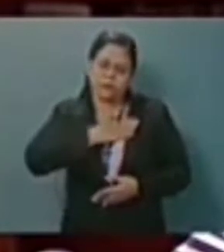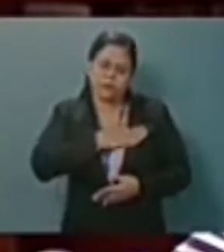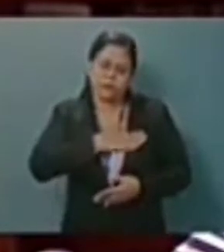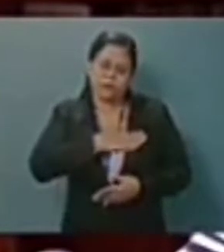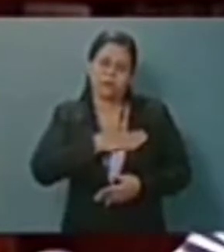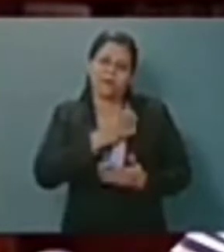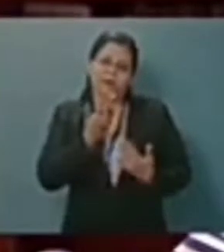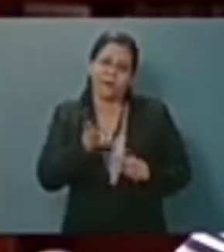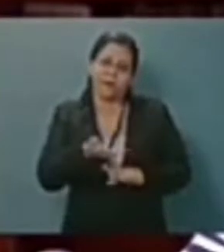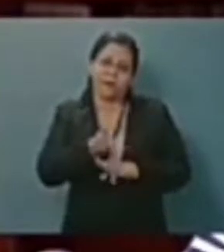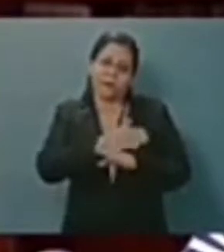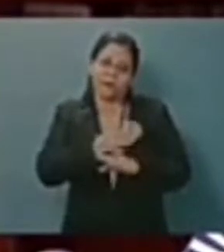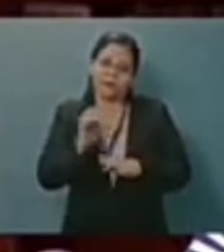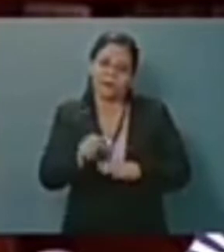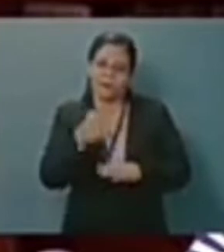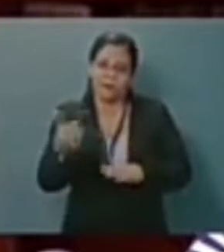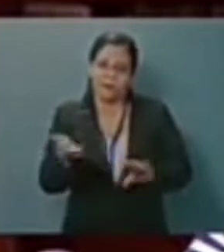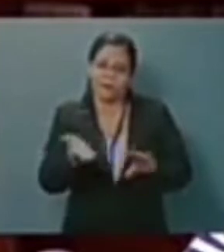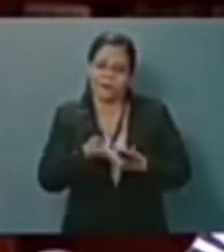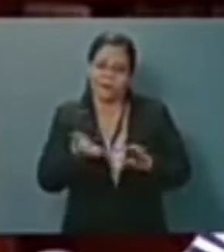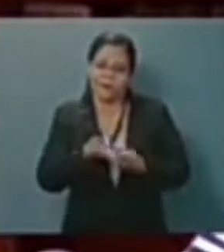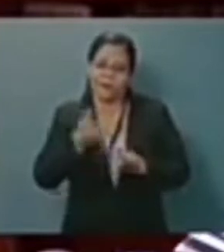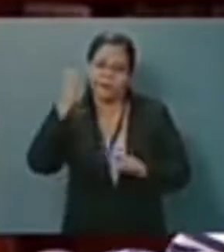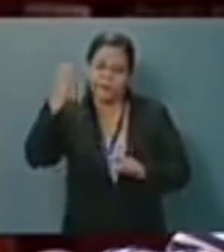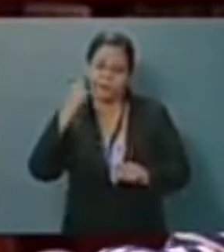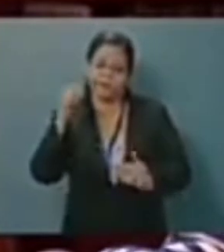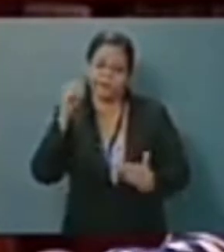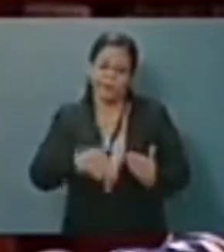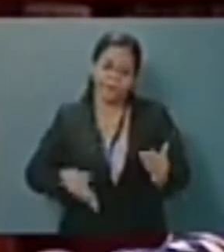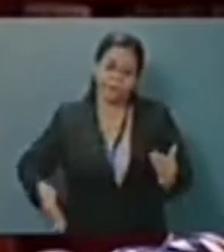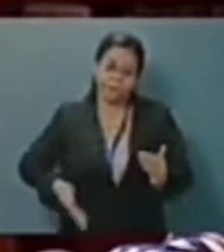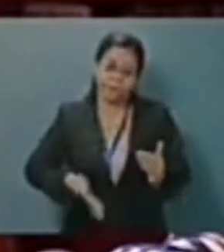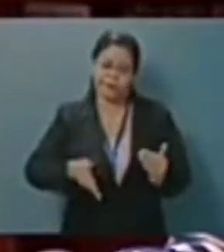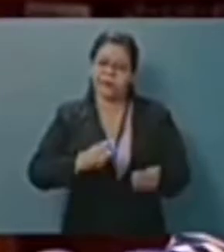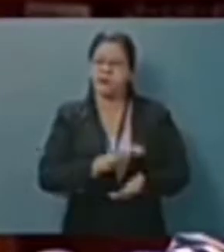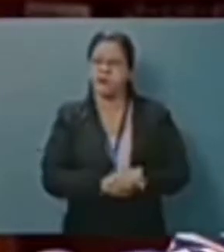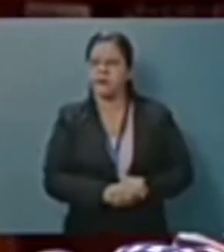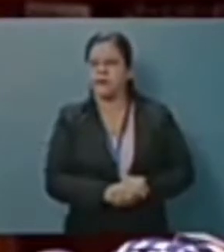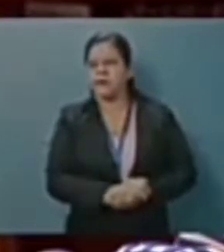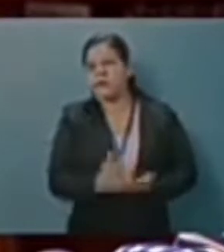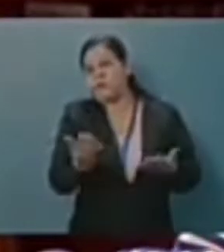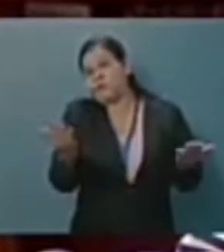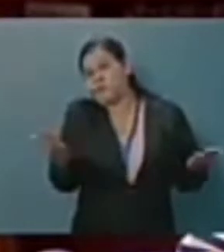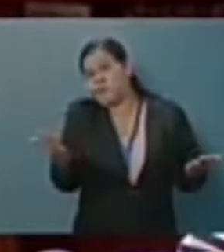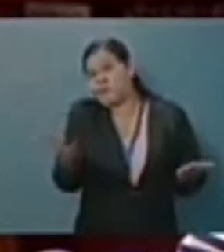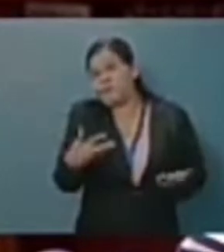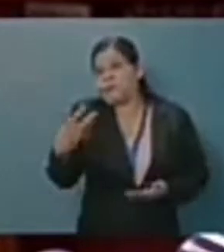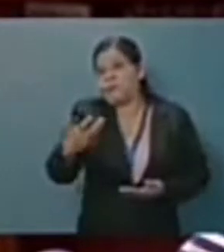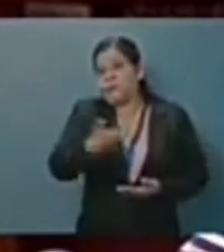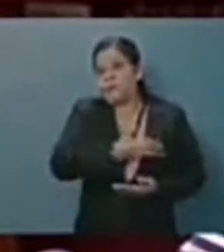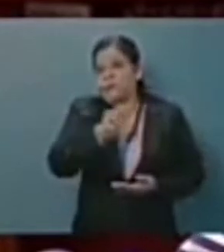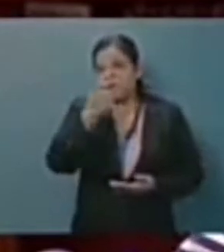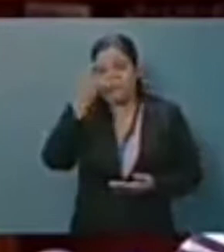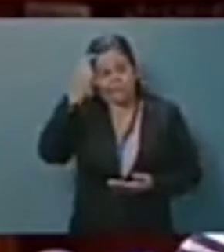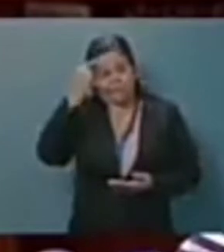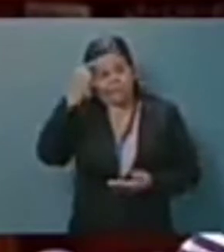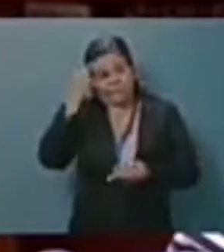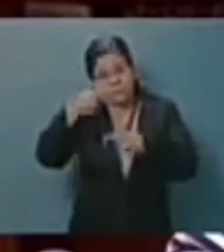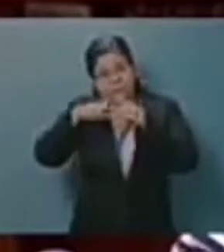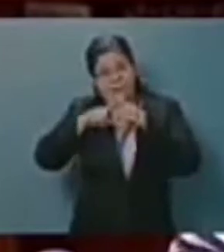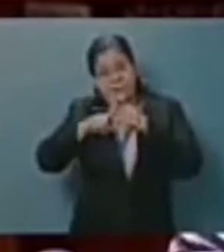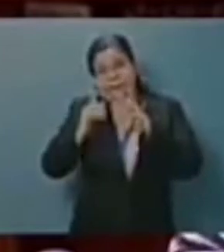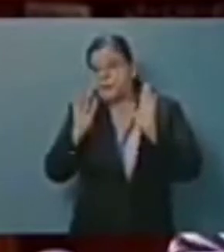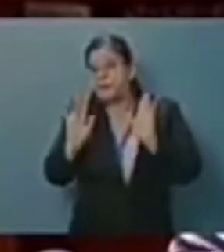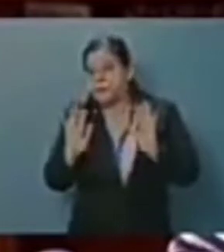hayan enviado al archivo otros expedientes importantes. Pero como hay que ser optimista, y yo sí soy una mujer